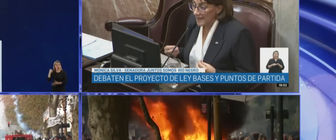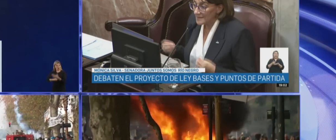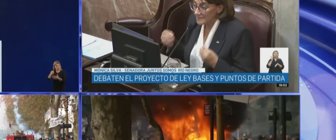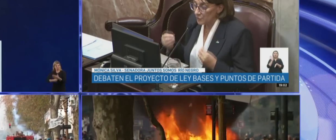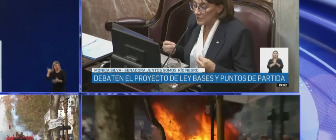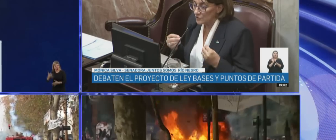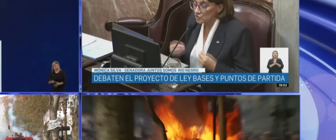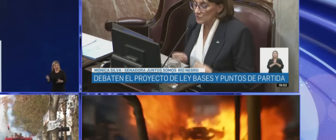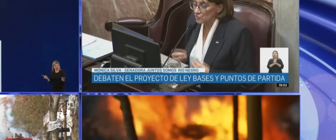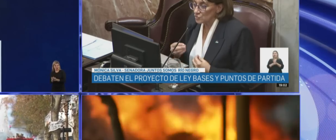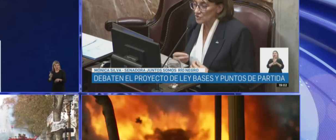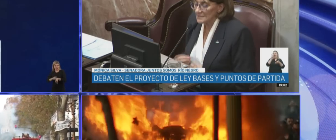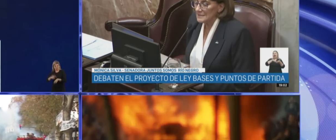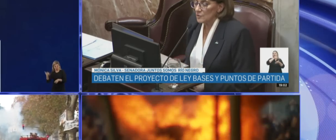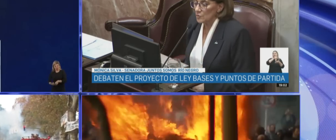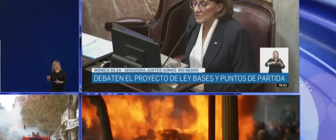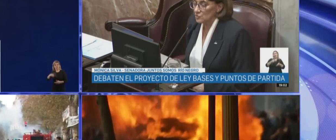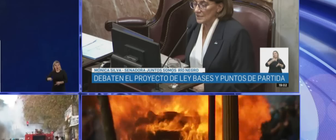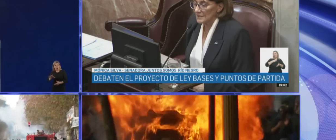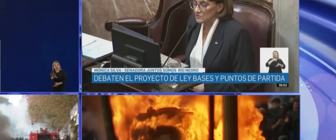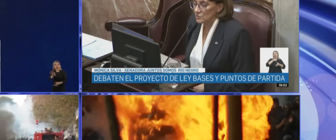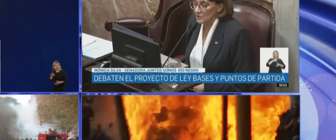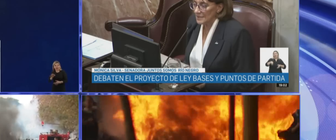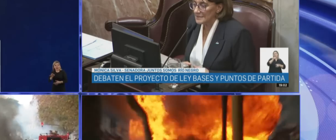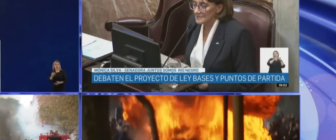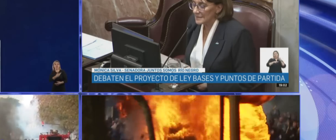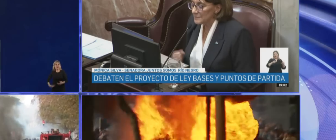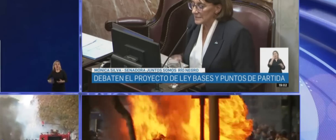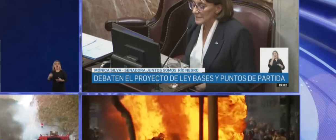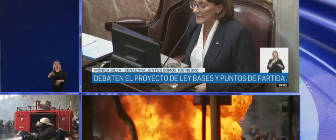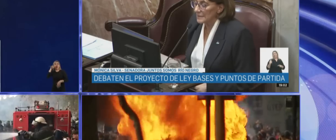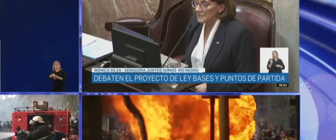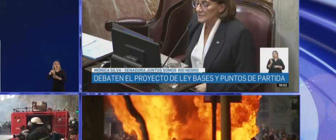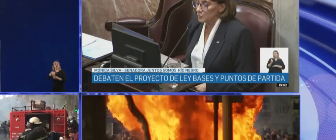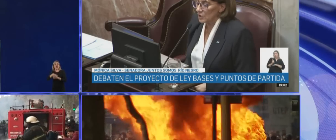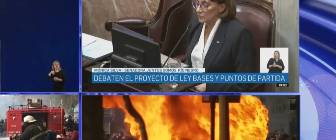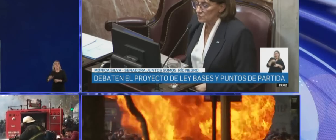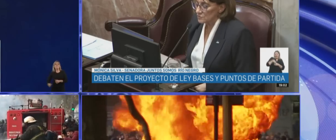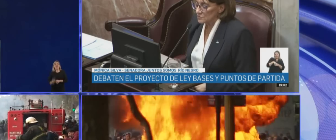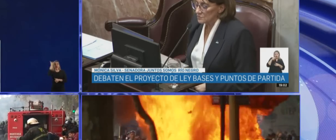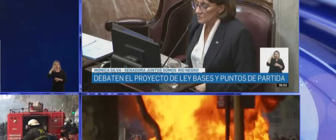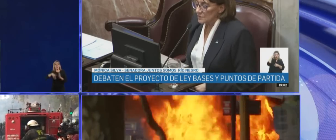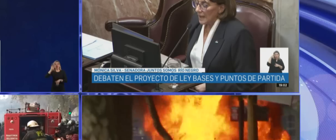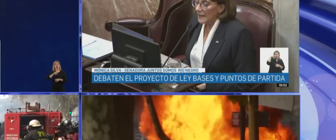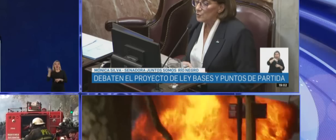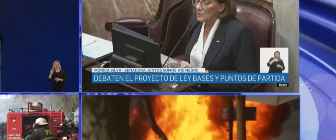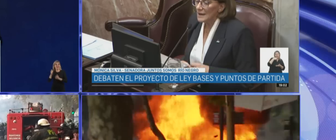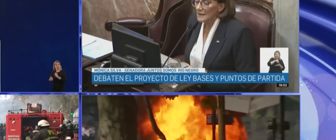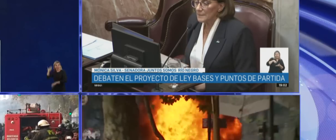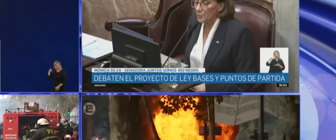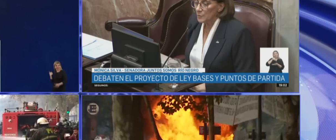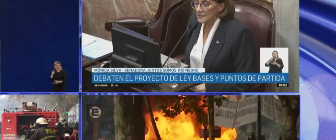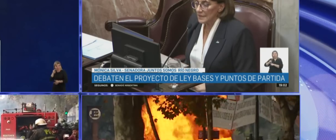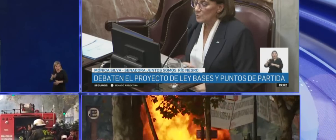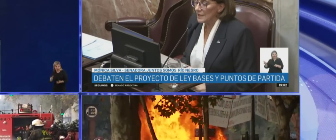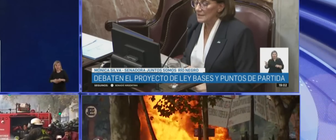en el corto plazo, y lo eligió con la mayor cantidad de votos individuales de la historia de la democracia argentina. Sin